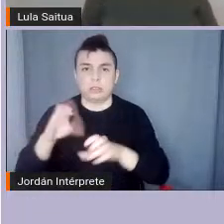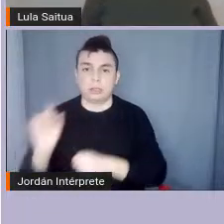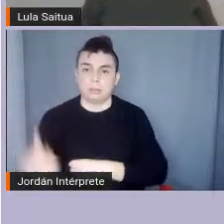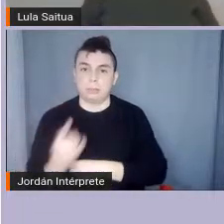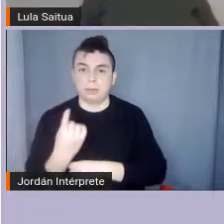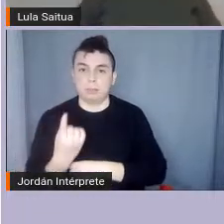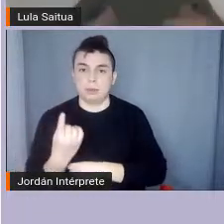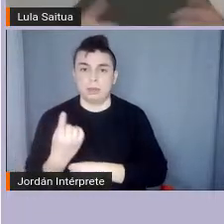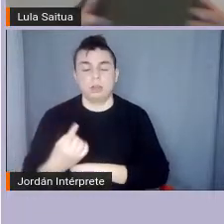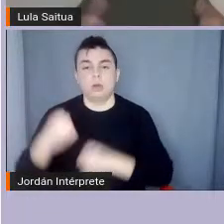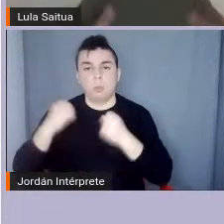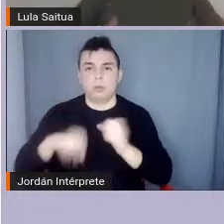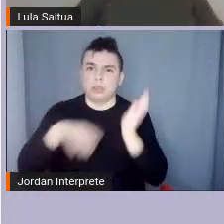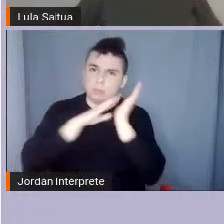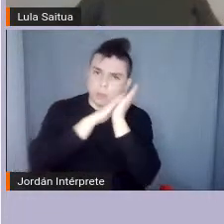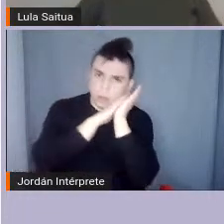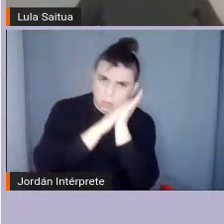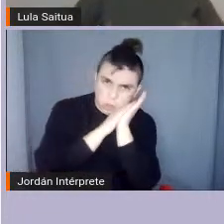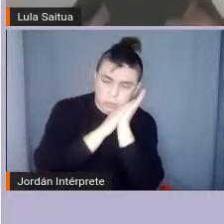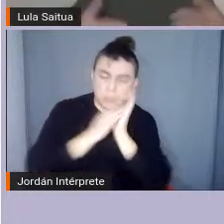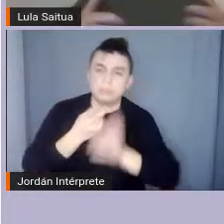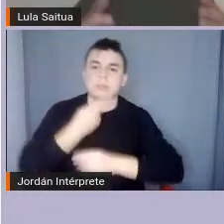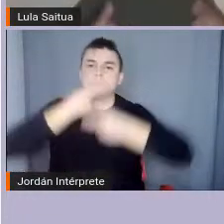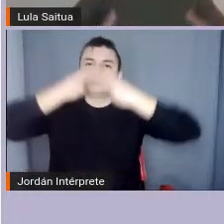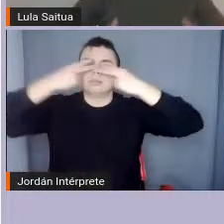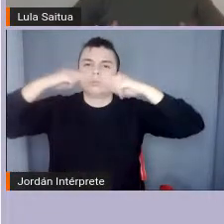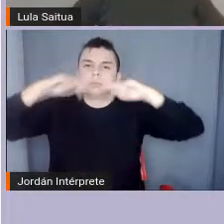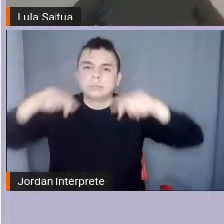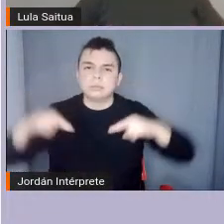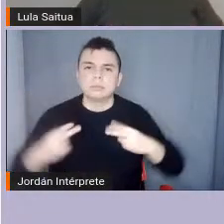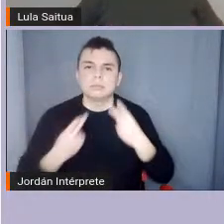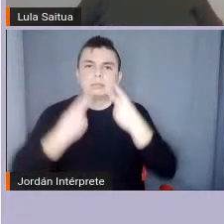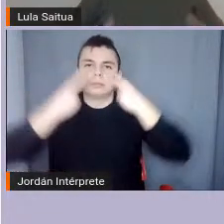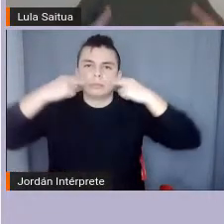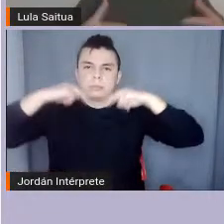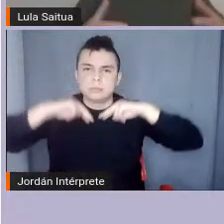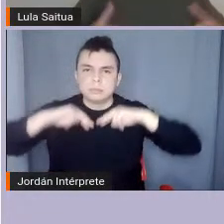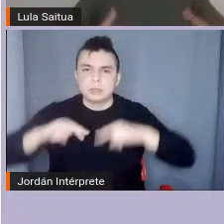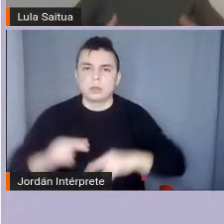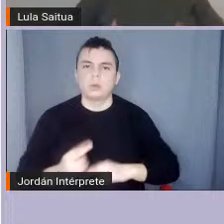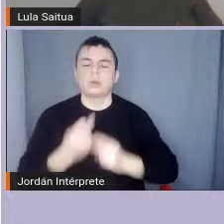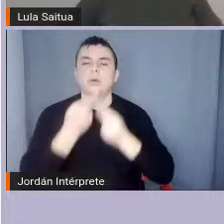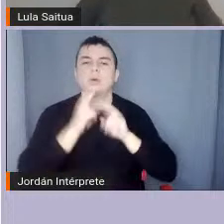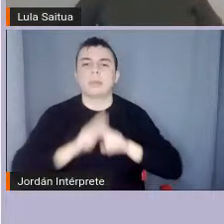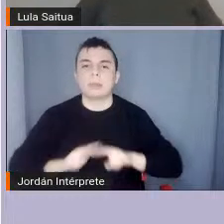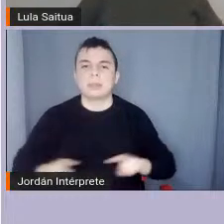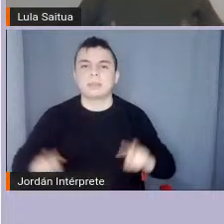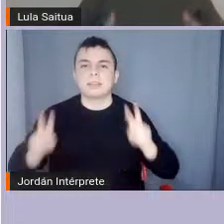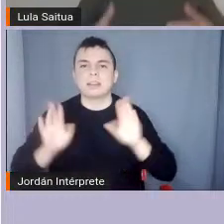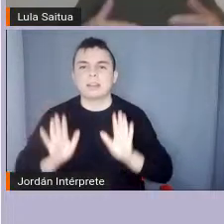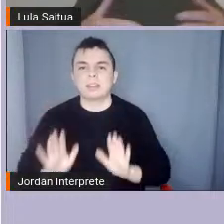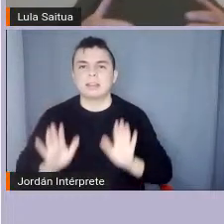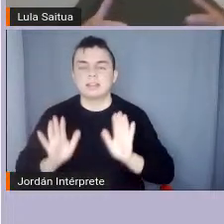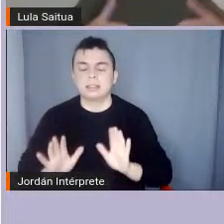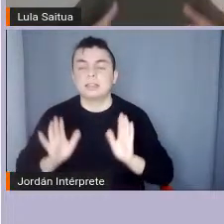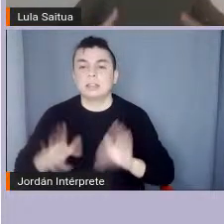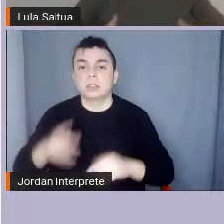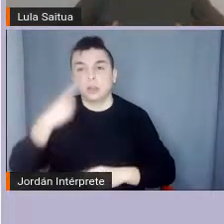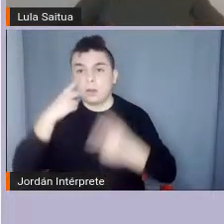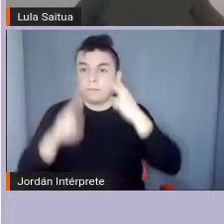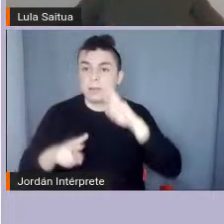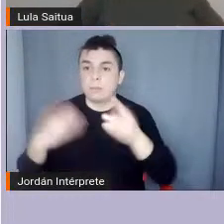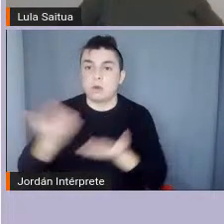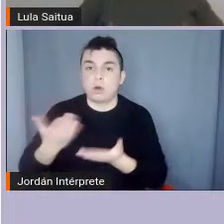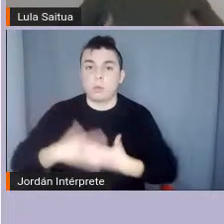respirar tranquilamente, ¿no es verdad? Y así vemos tranquila, tranquilamente, como la guatita